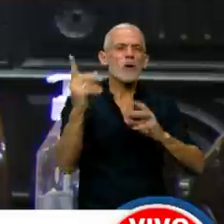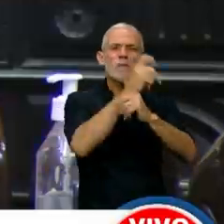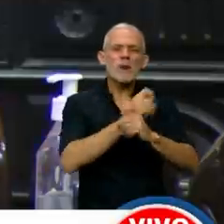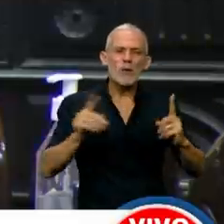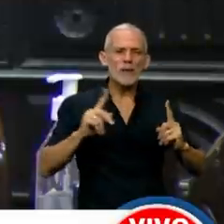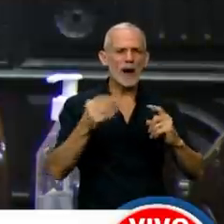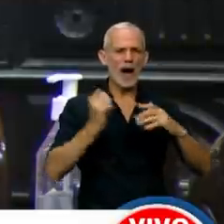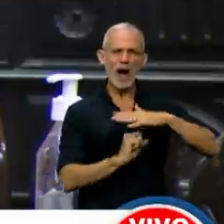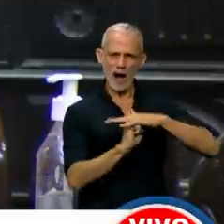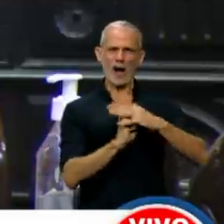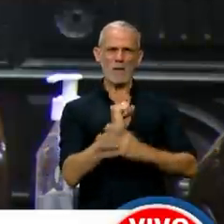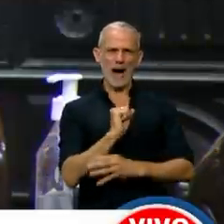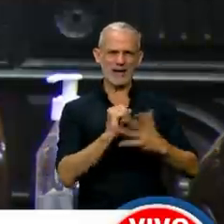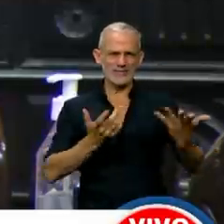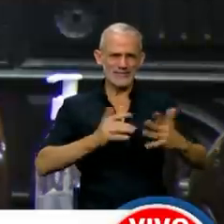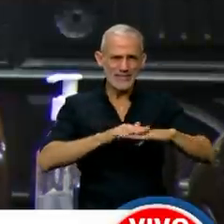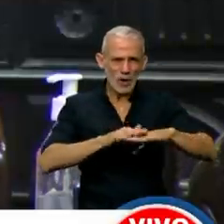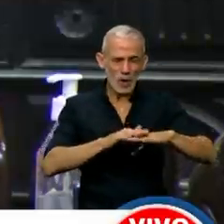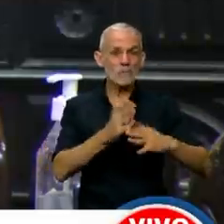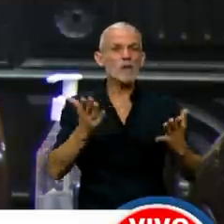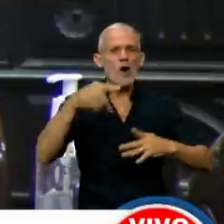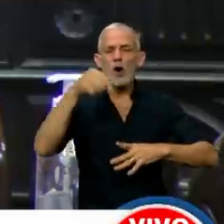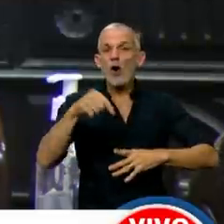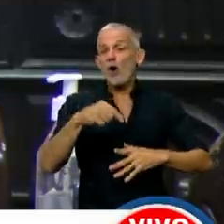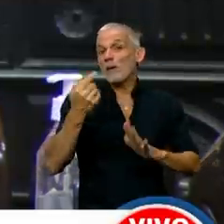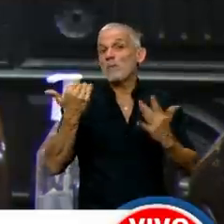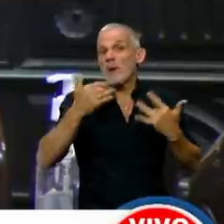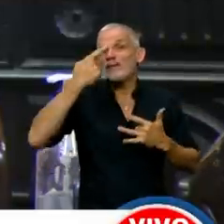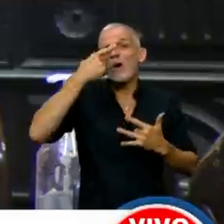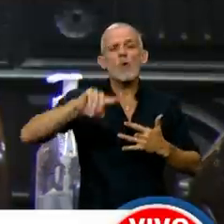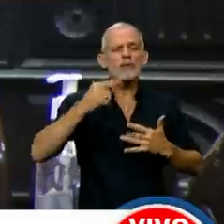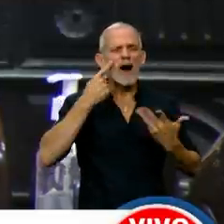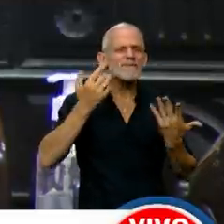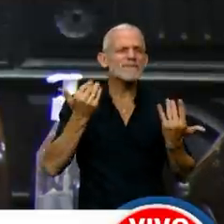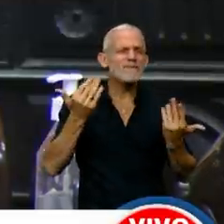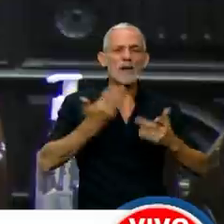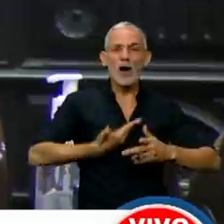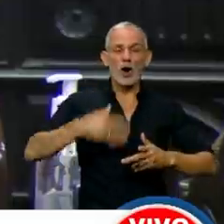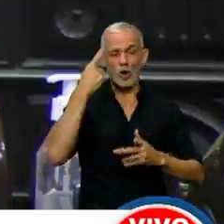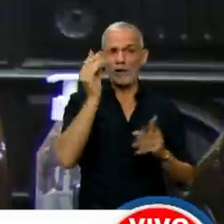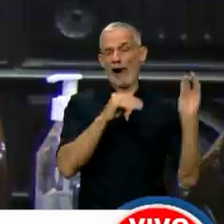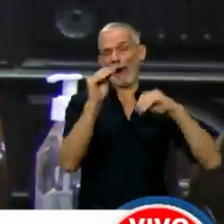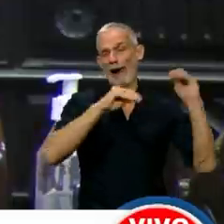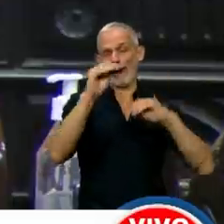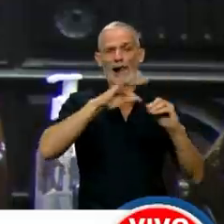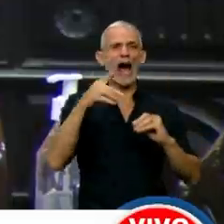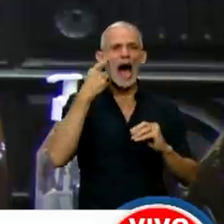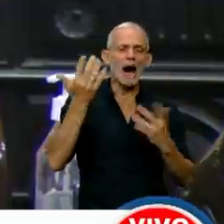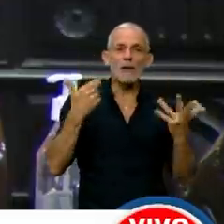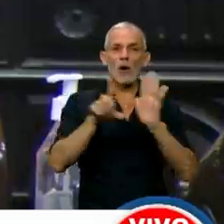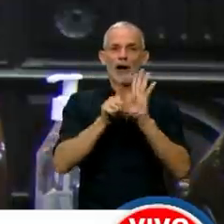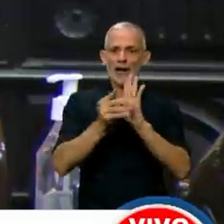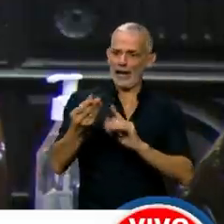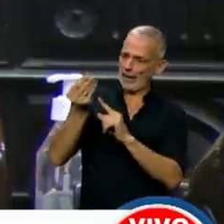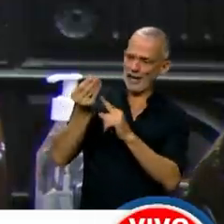estructurales hoy quizás sea el último intento de un gobierno improvisado por llevarse una ley